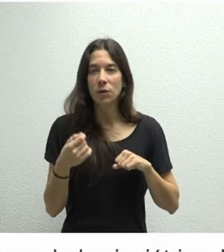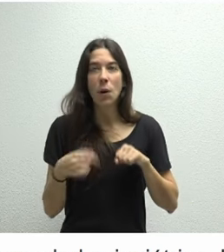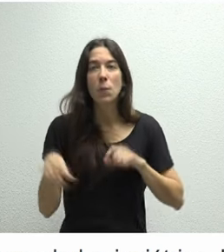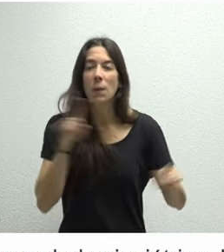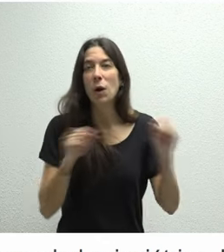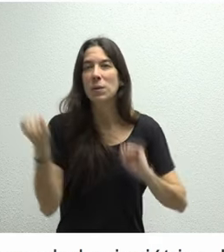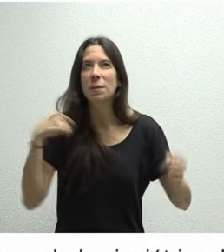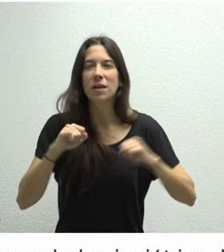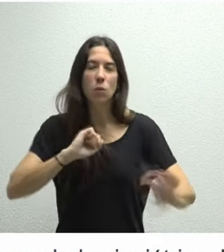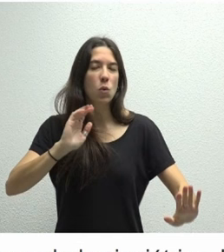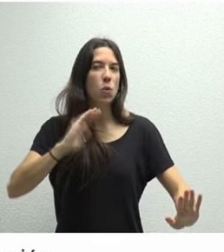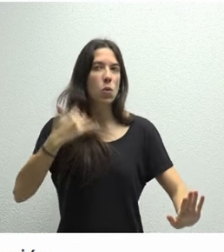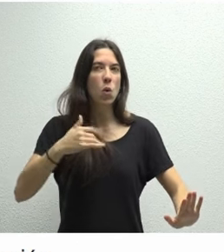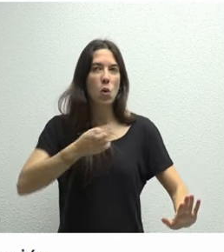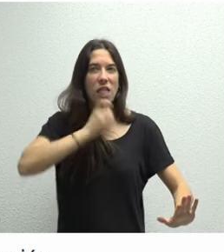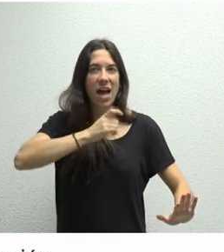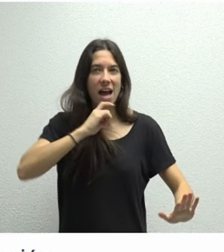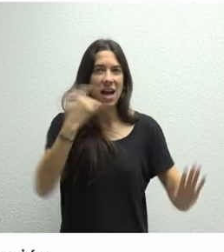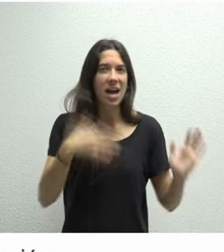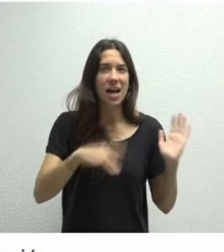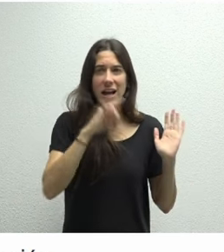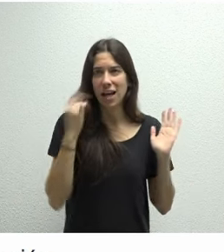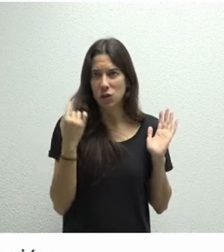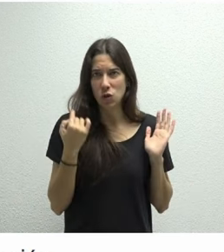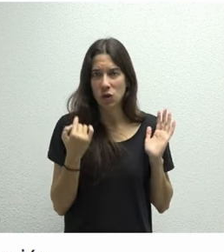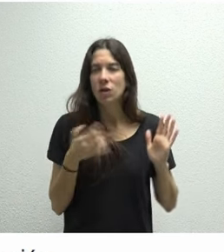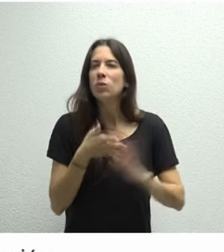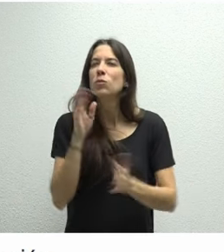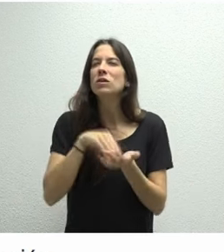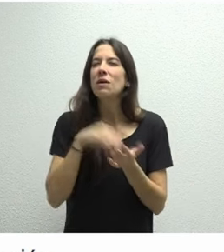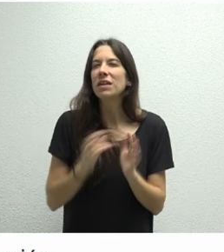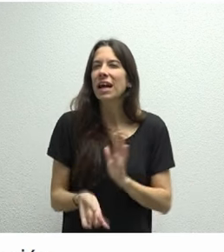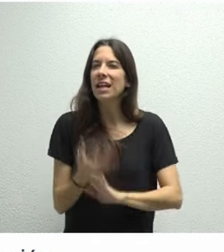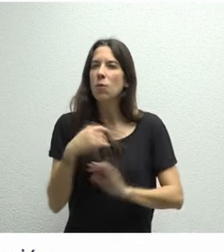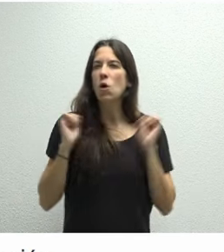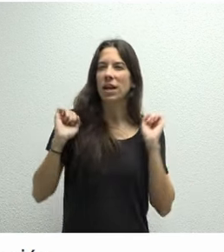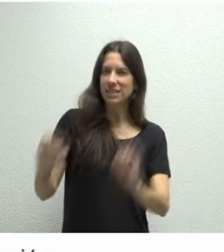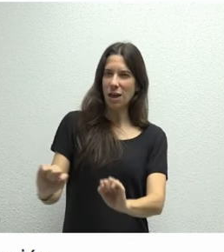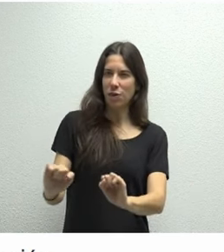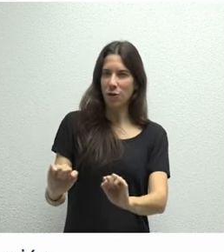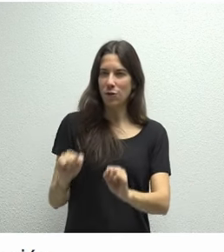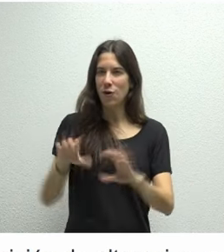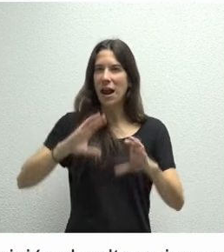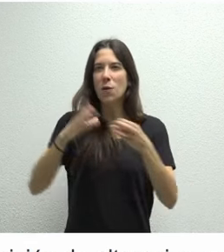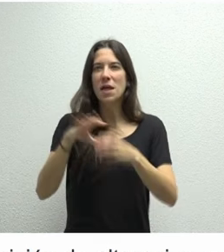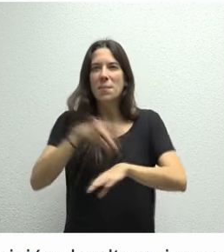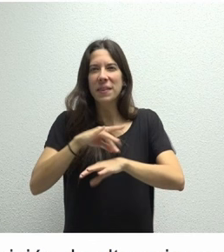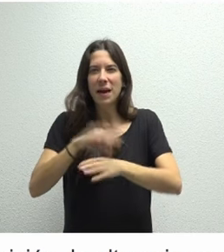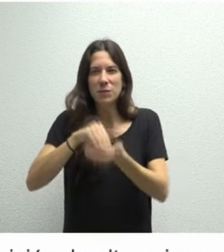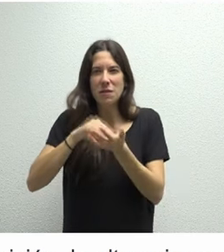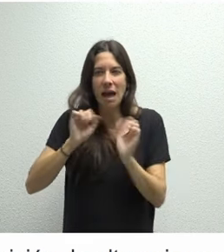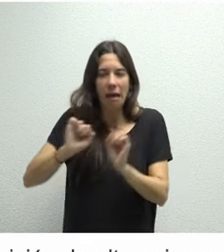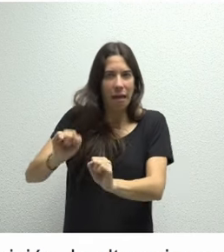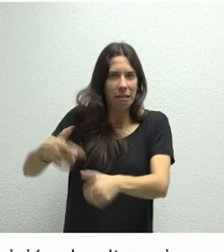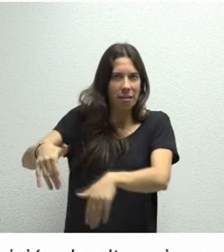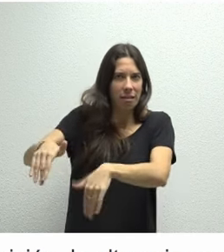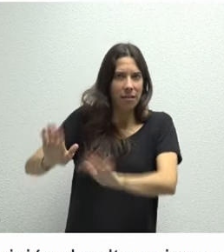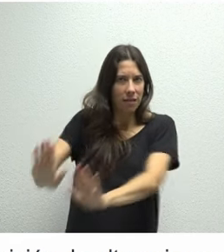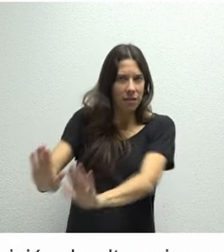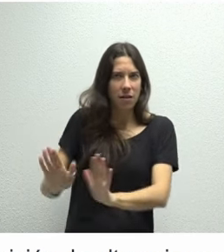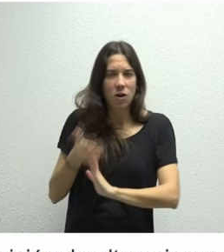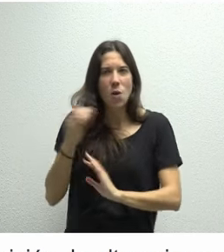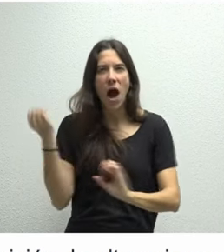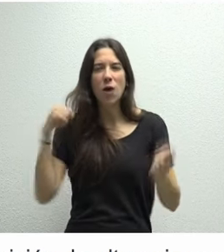comportamentales Cómo cómo ha provocado qué de rechazo ha provocado en la comunidad médica las alteraciones del